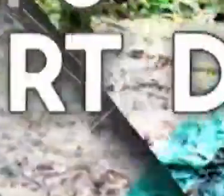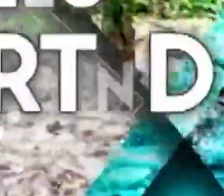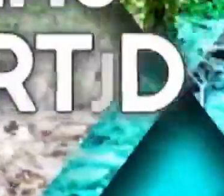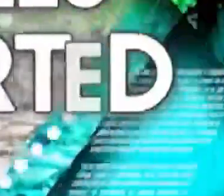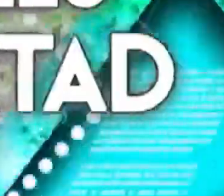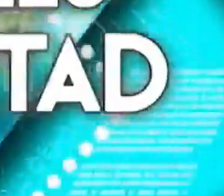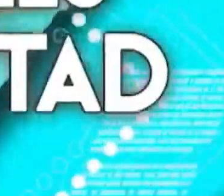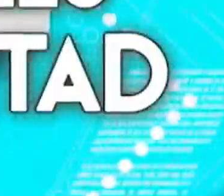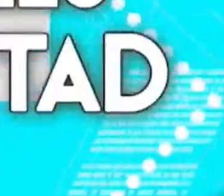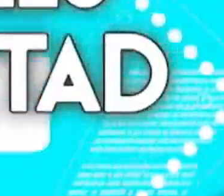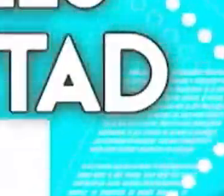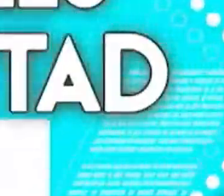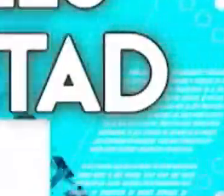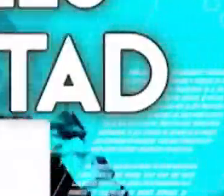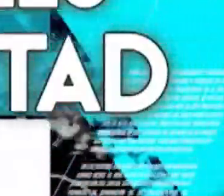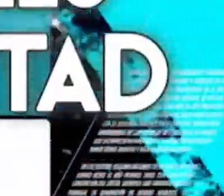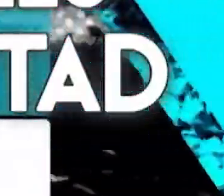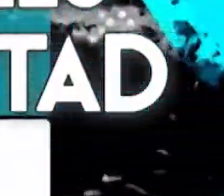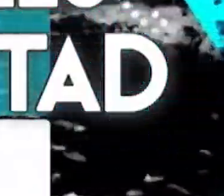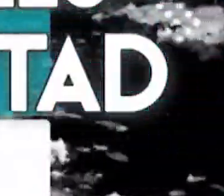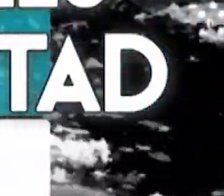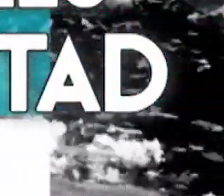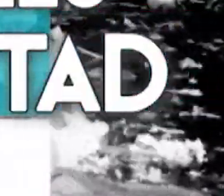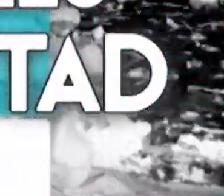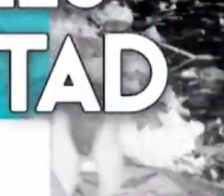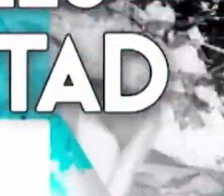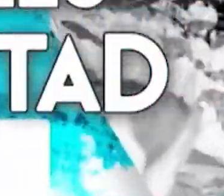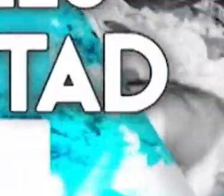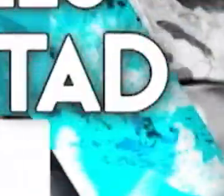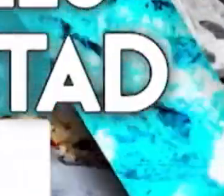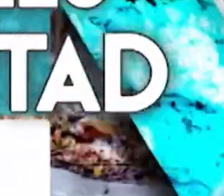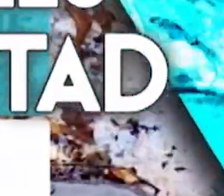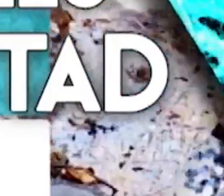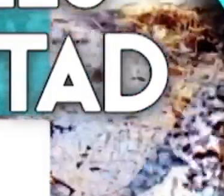el lemur más grande que existe.